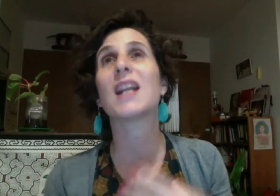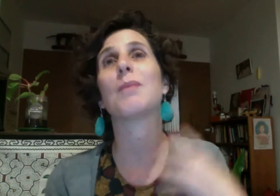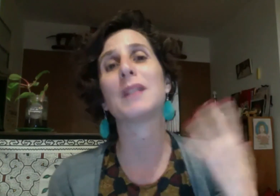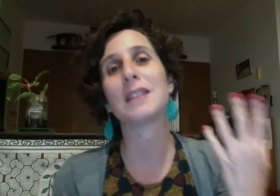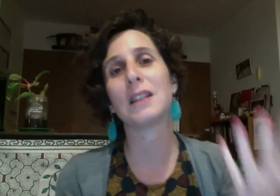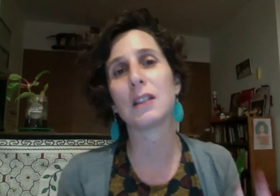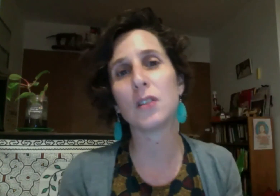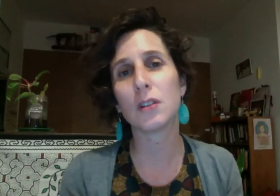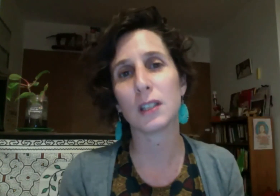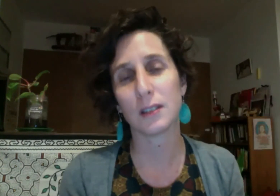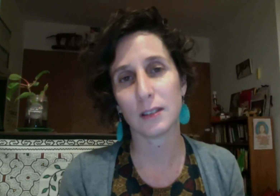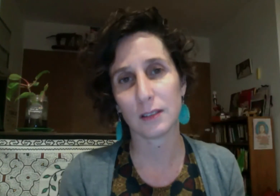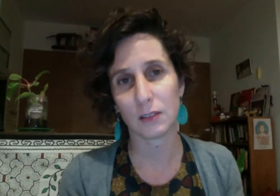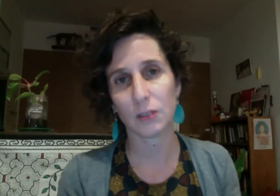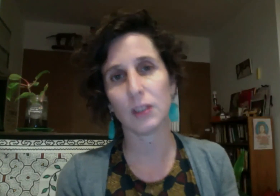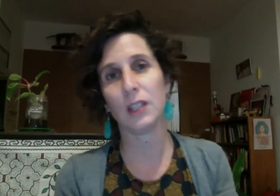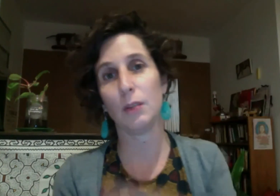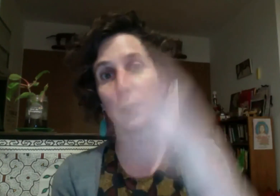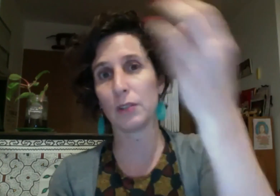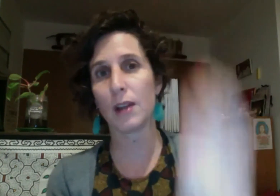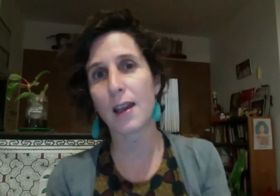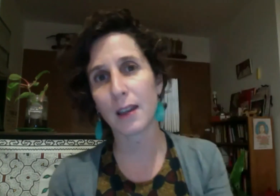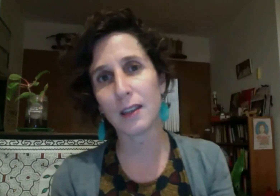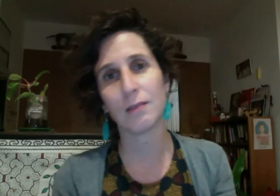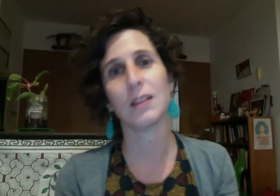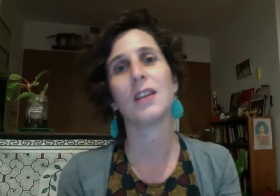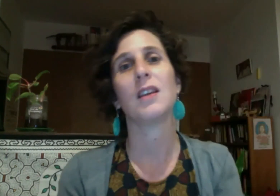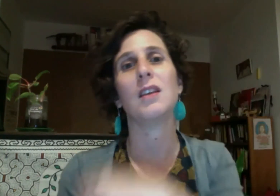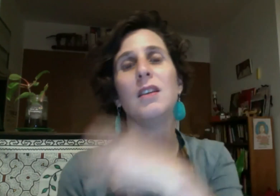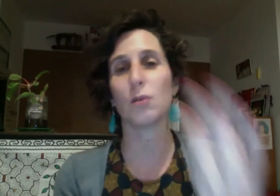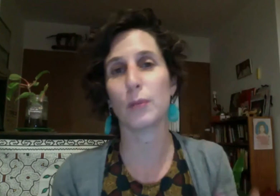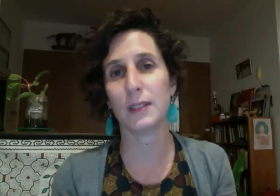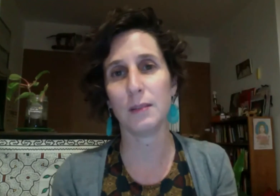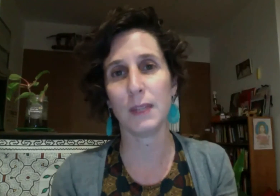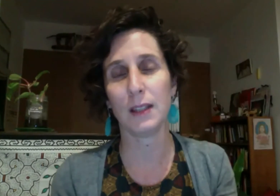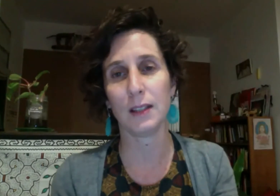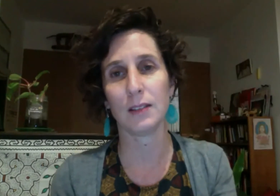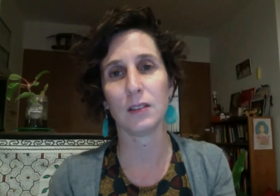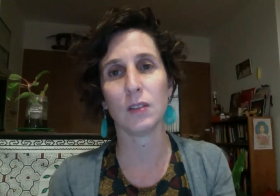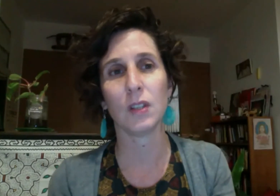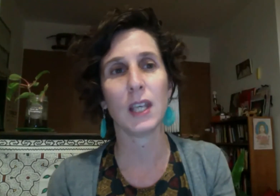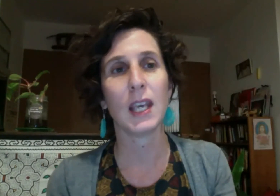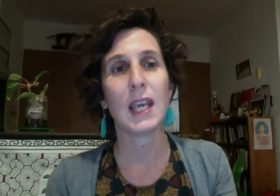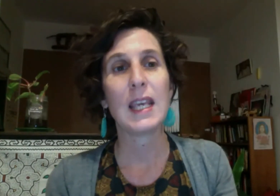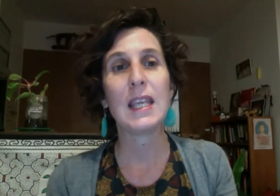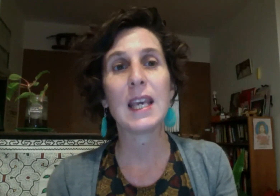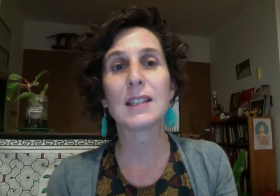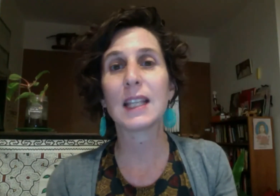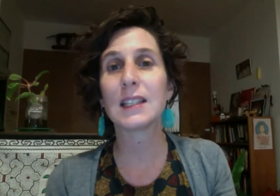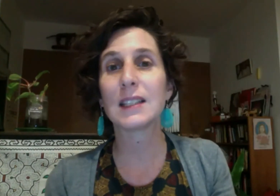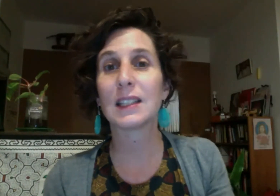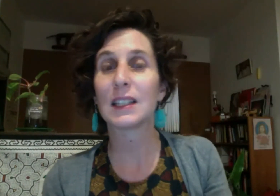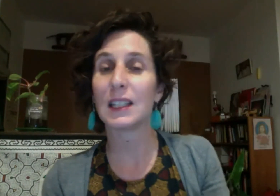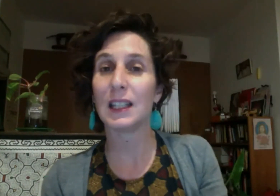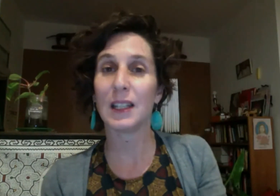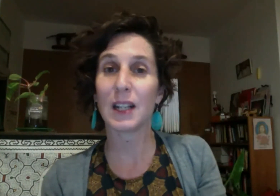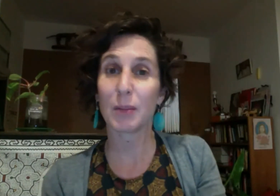son representaciones, ¿no? De personaje y de sus vestimentas, ¿no? Y